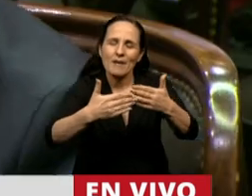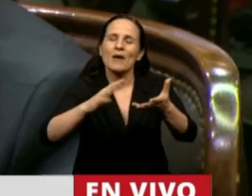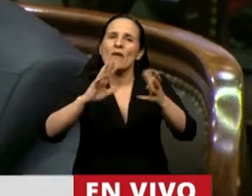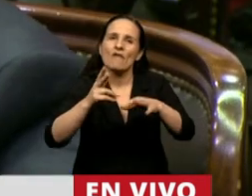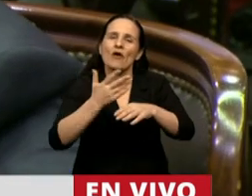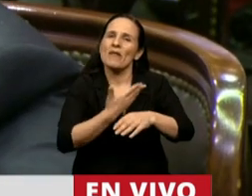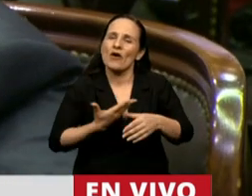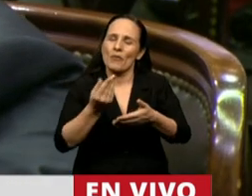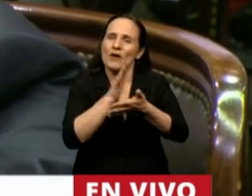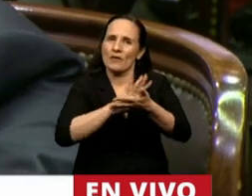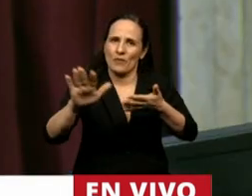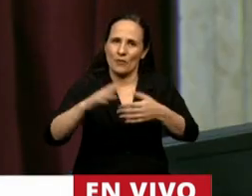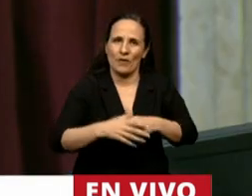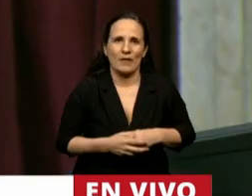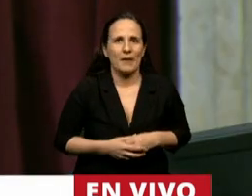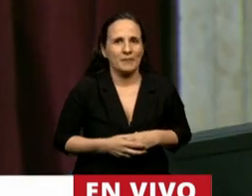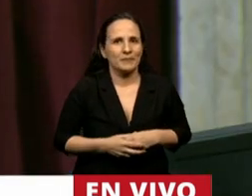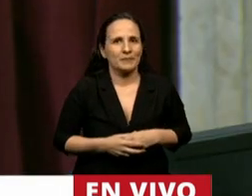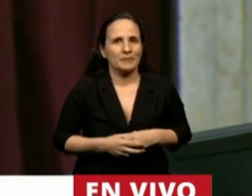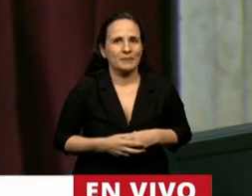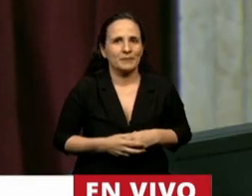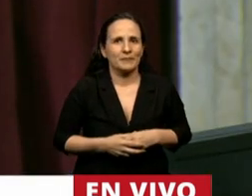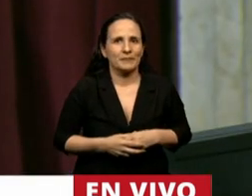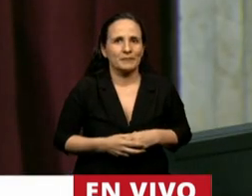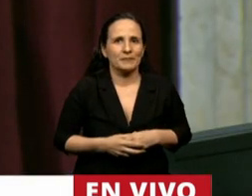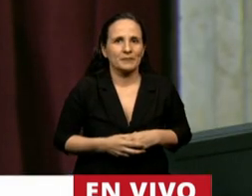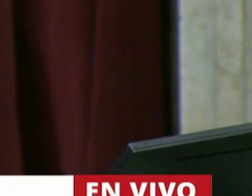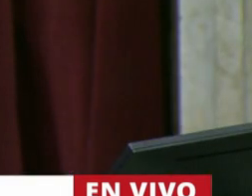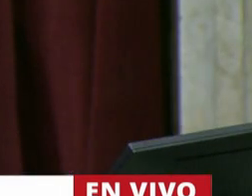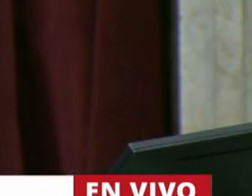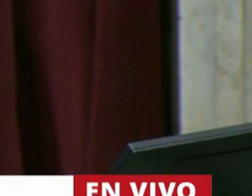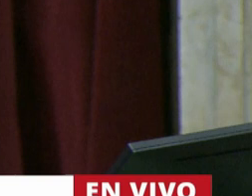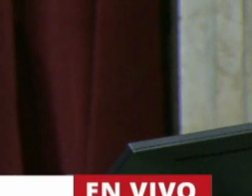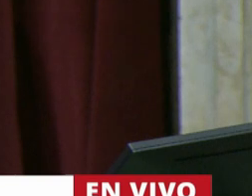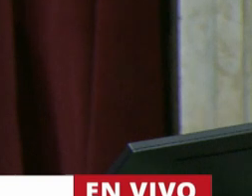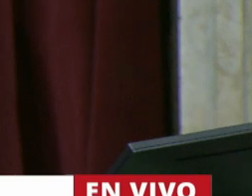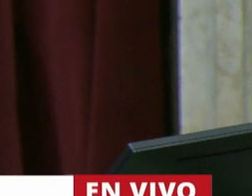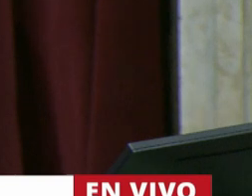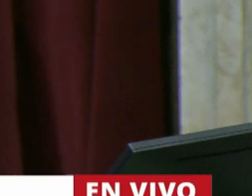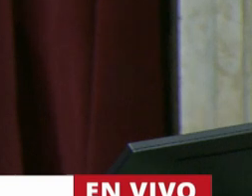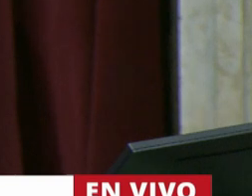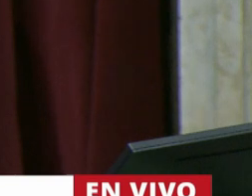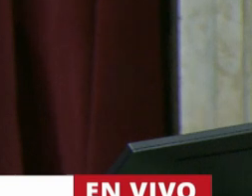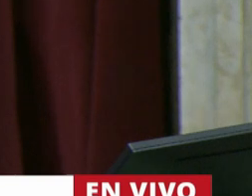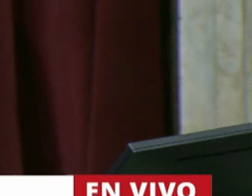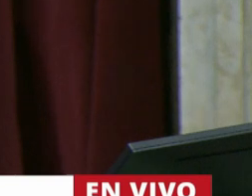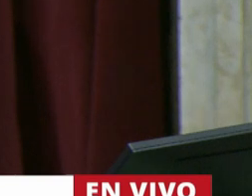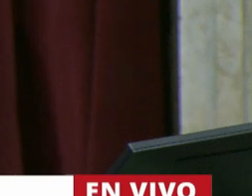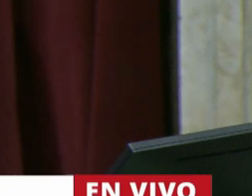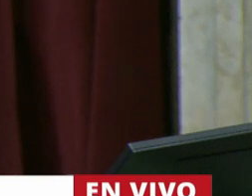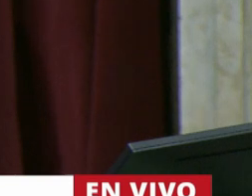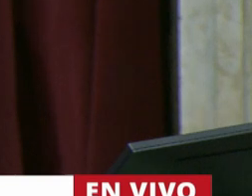gracias Gracias diputado Maximiliano ferraro en el uso de la palabra la diputada